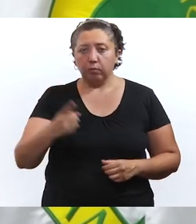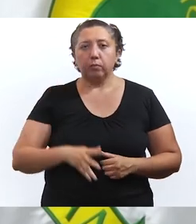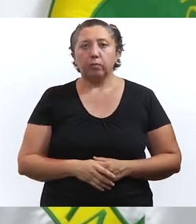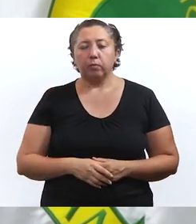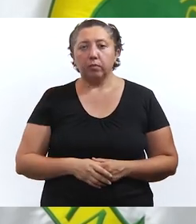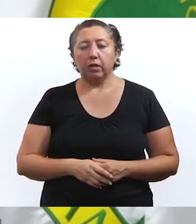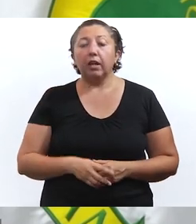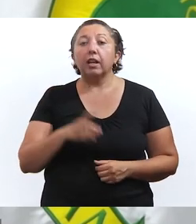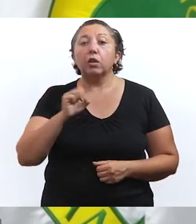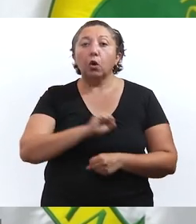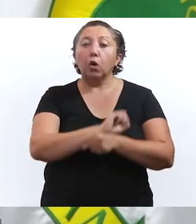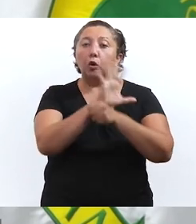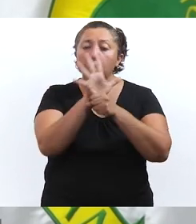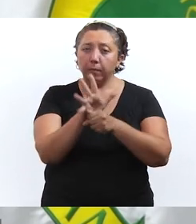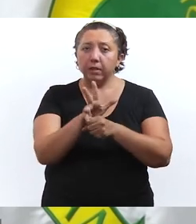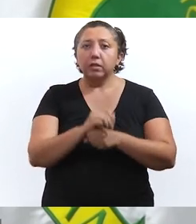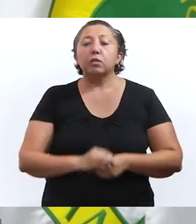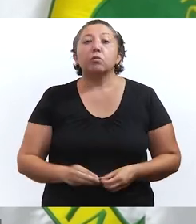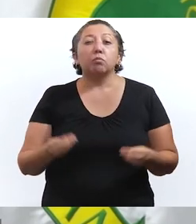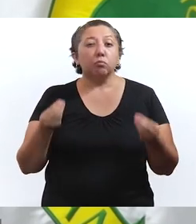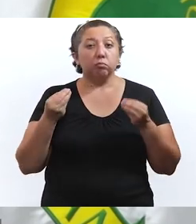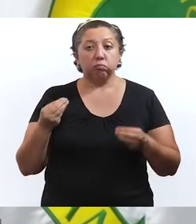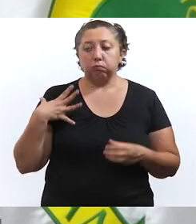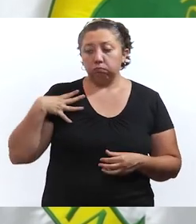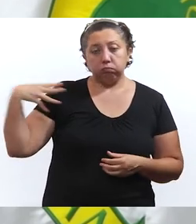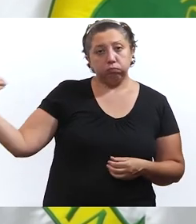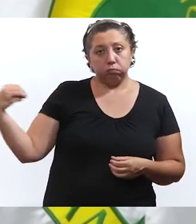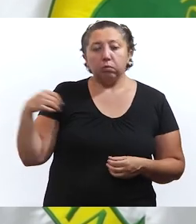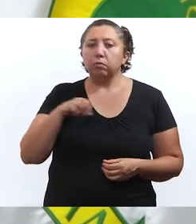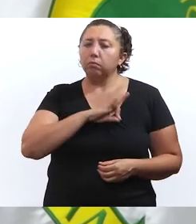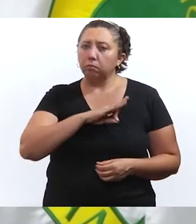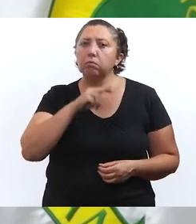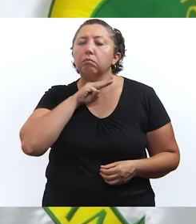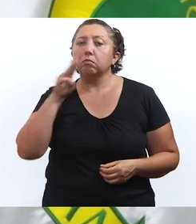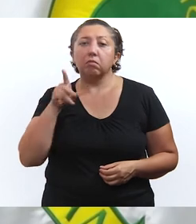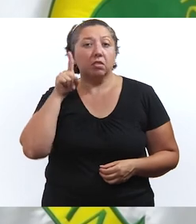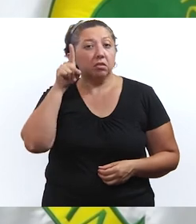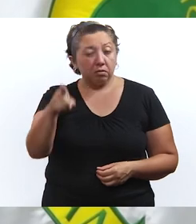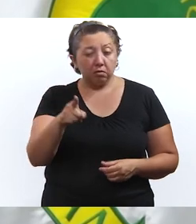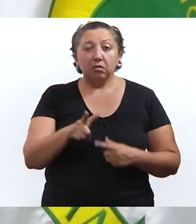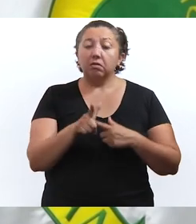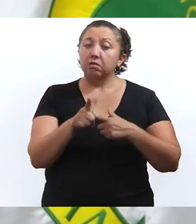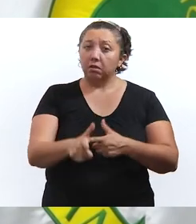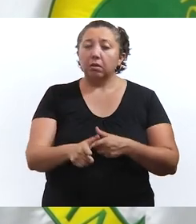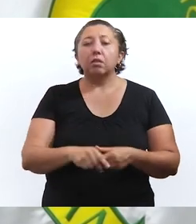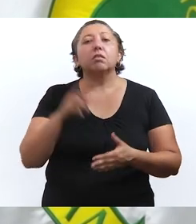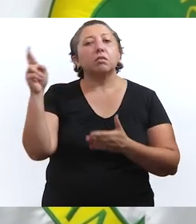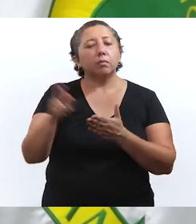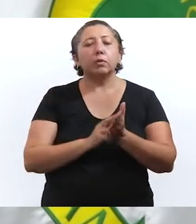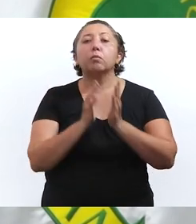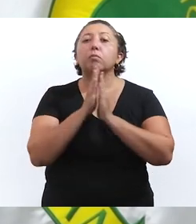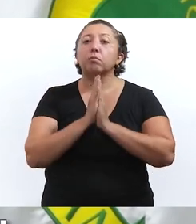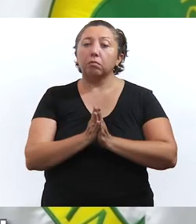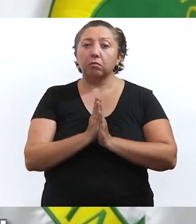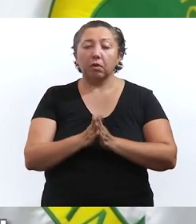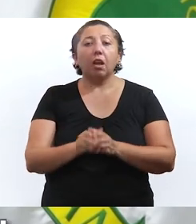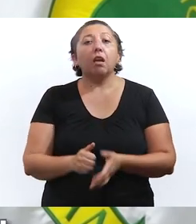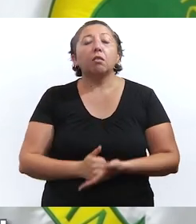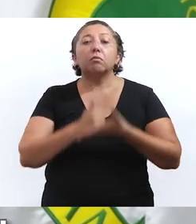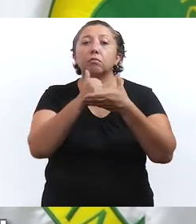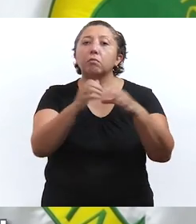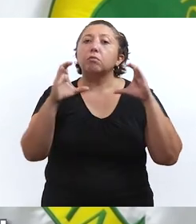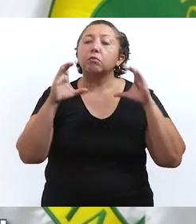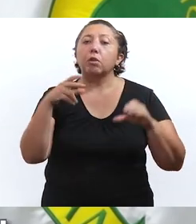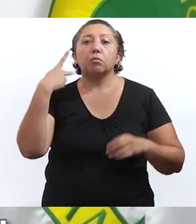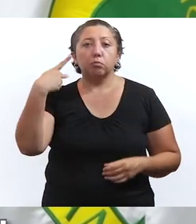2021. El coronavirus es altamente contagioso y letal, y sigue allá afuera. Por eso le reitero nuestra petición a colaborar